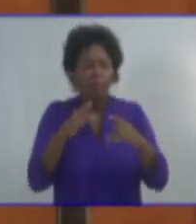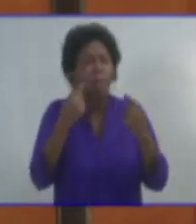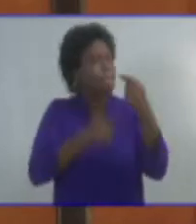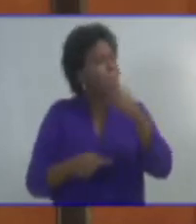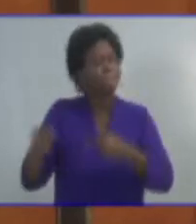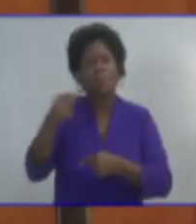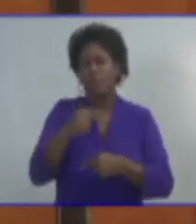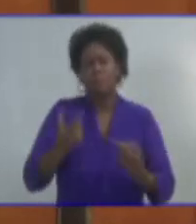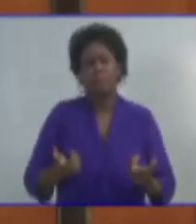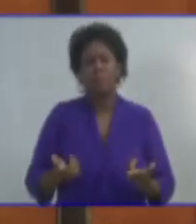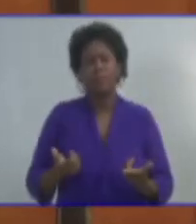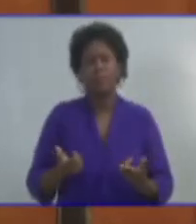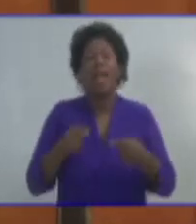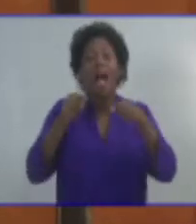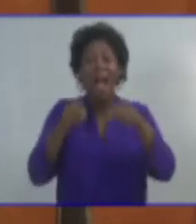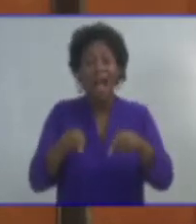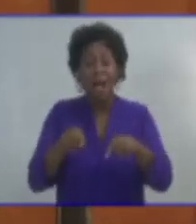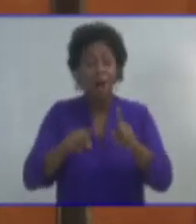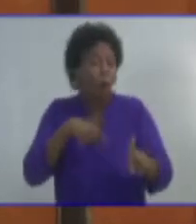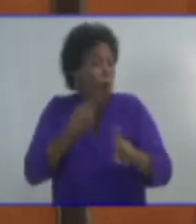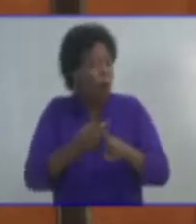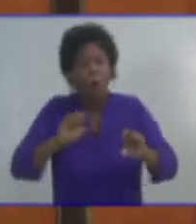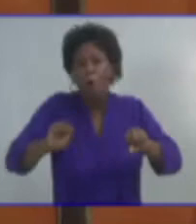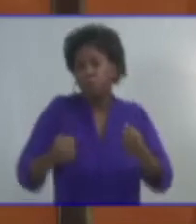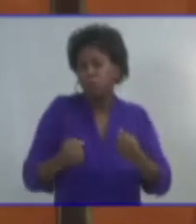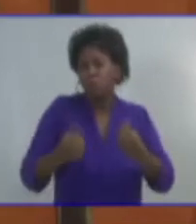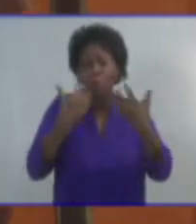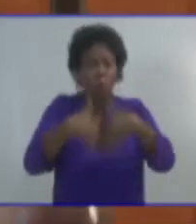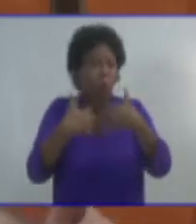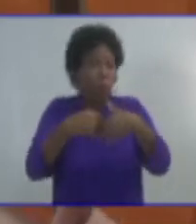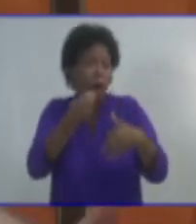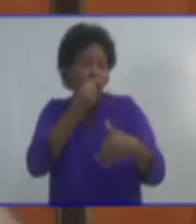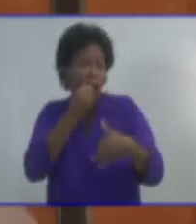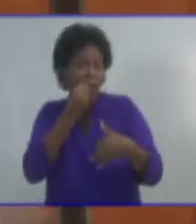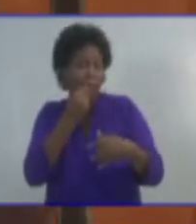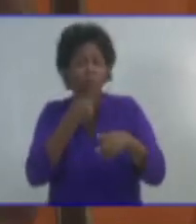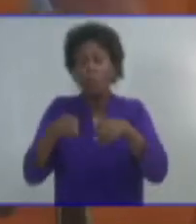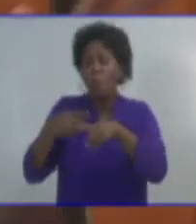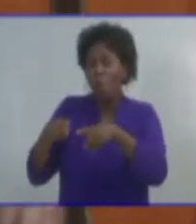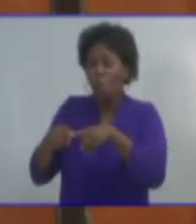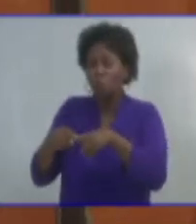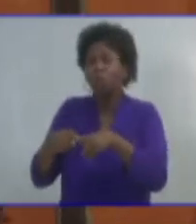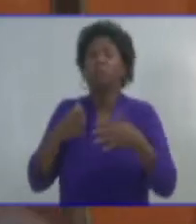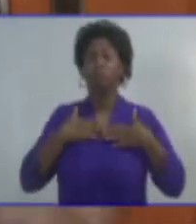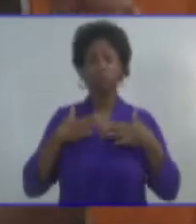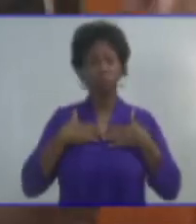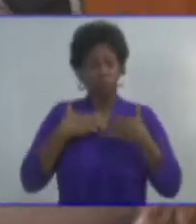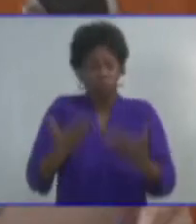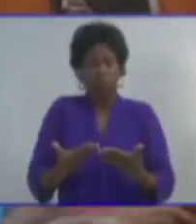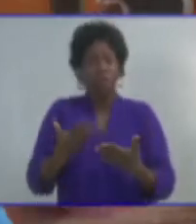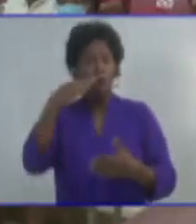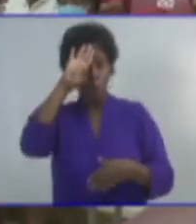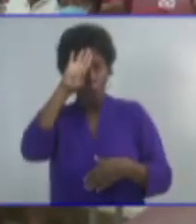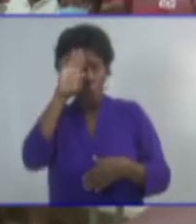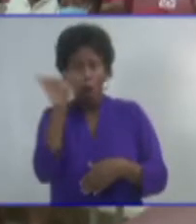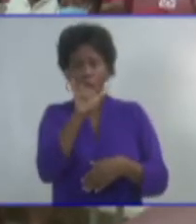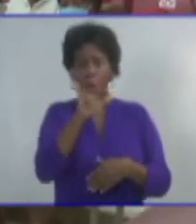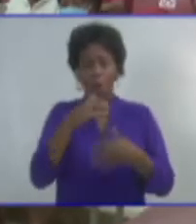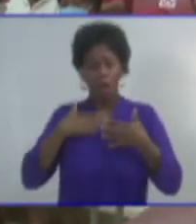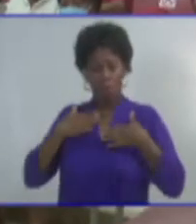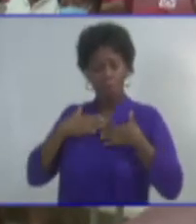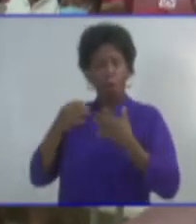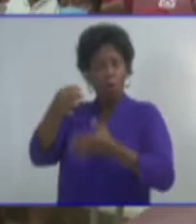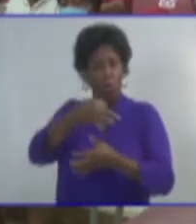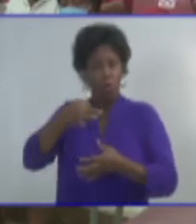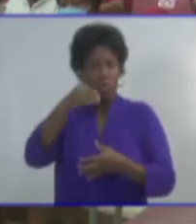explicación. Aquí estamos obligados a producir con recursos endógenos y con recursos que ponga el país y el territorio. En la